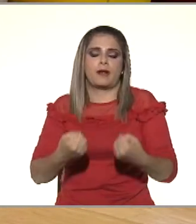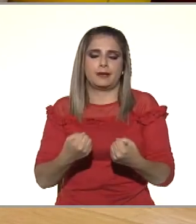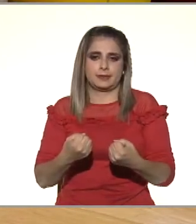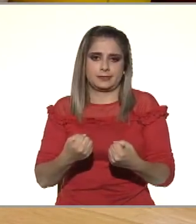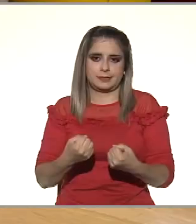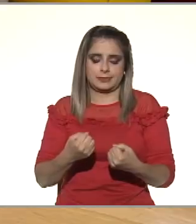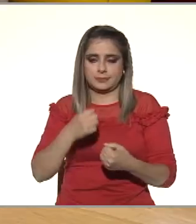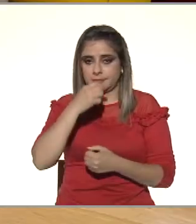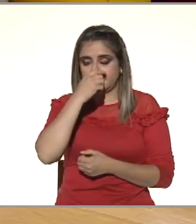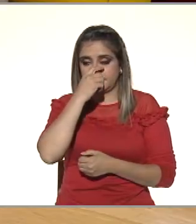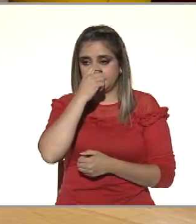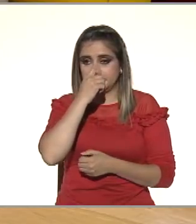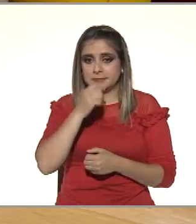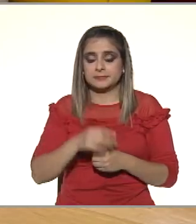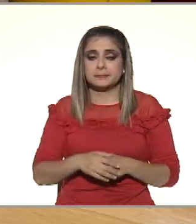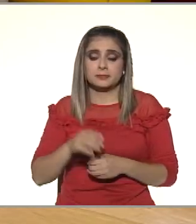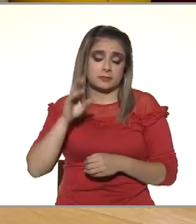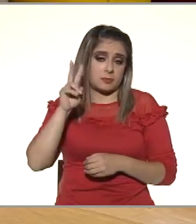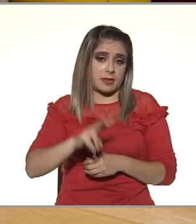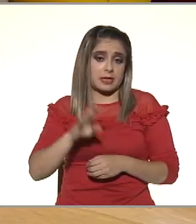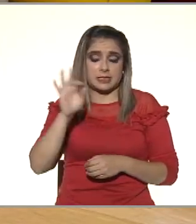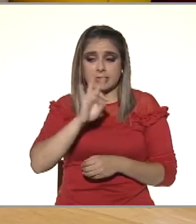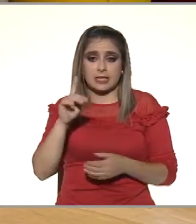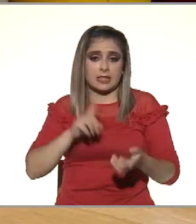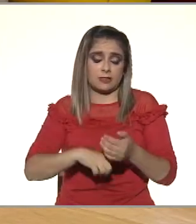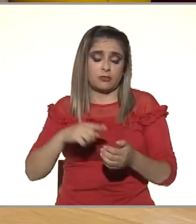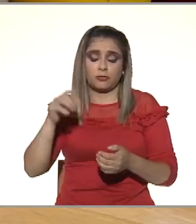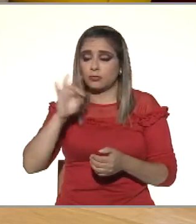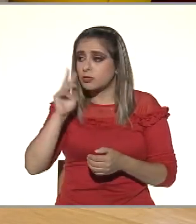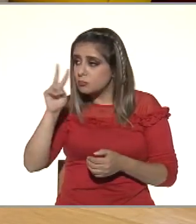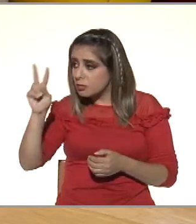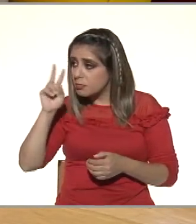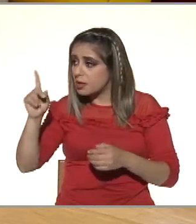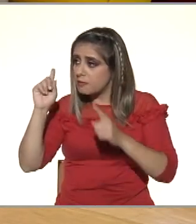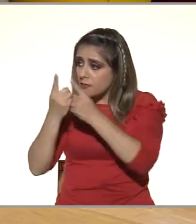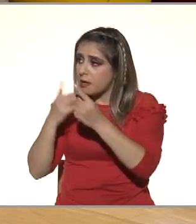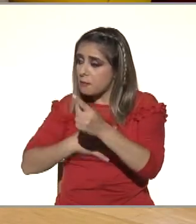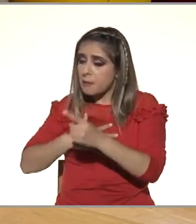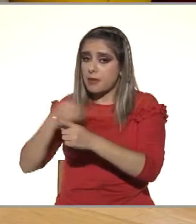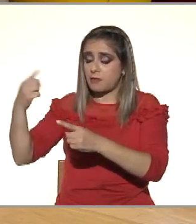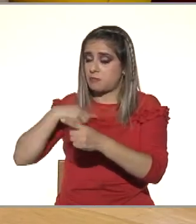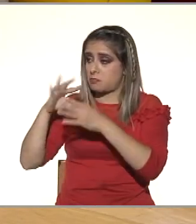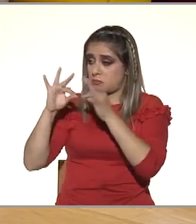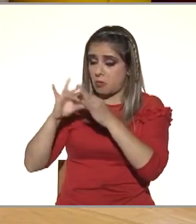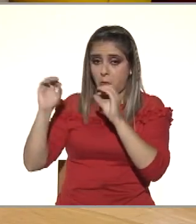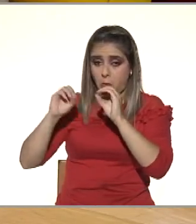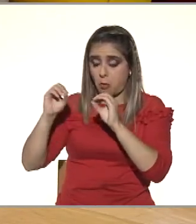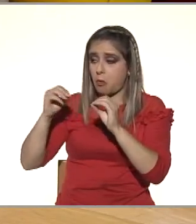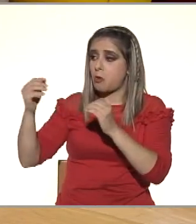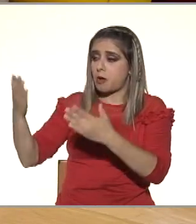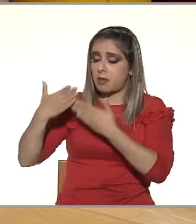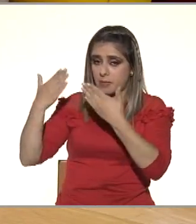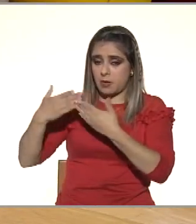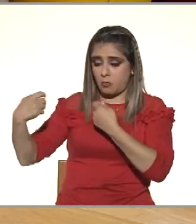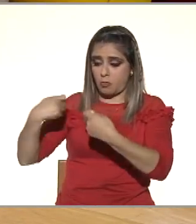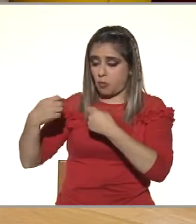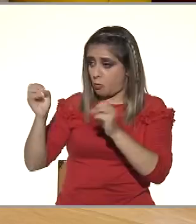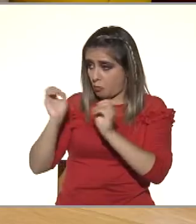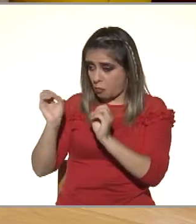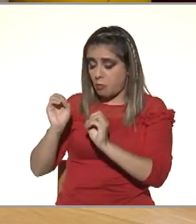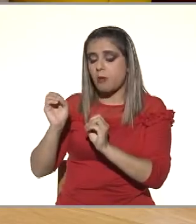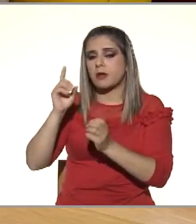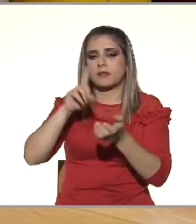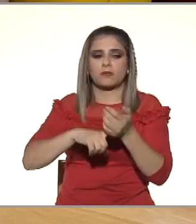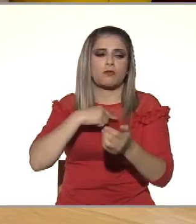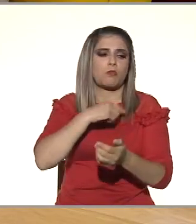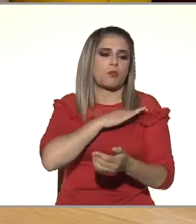de relacional, o de verdad tener una gran vulnerabilidad, porque cualquiera de las dos cosas, si no se metabolizó, esto de repetirlo,